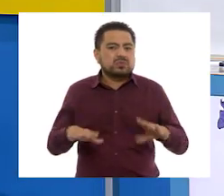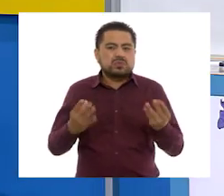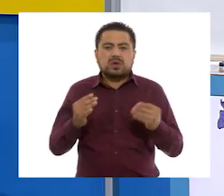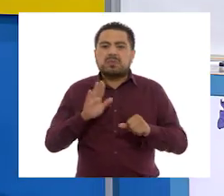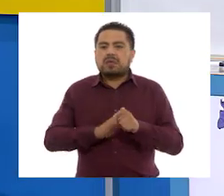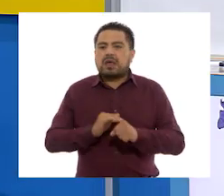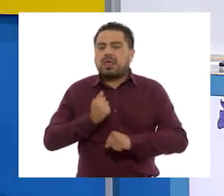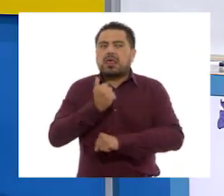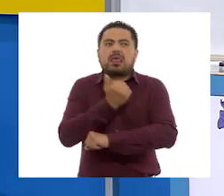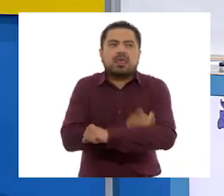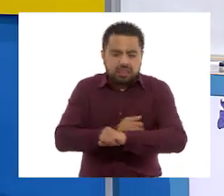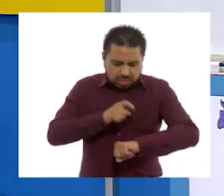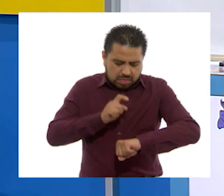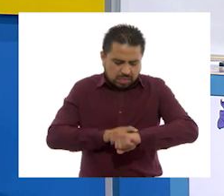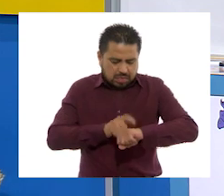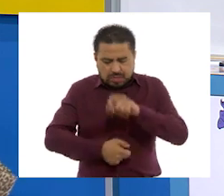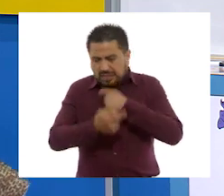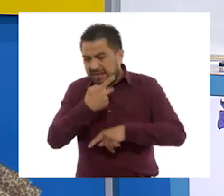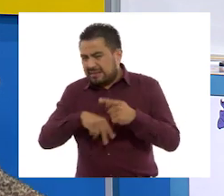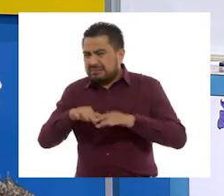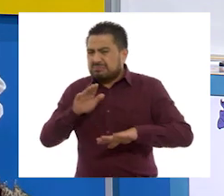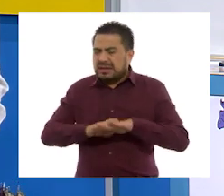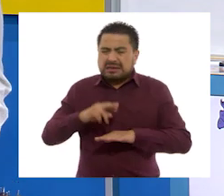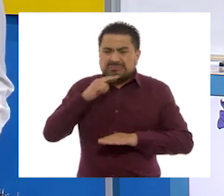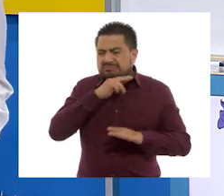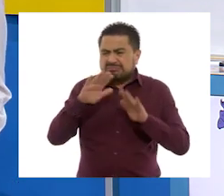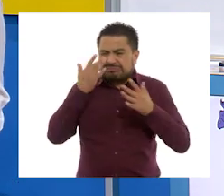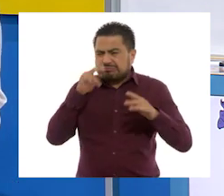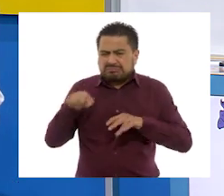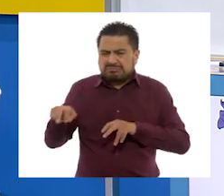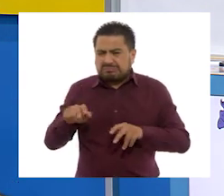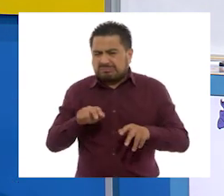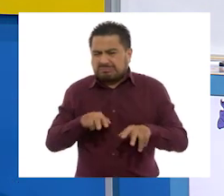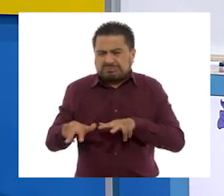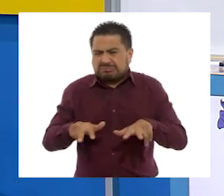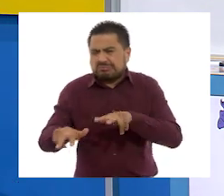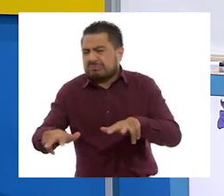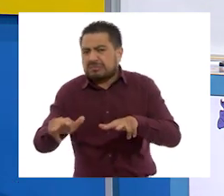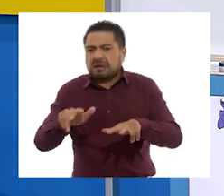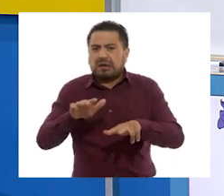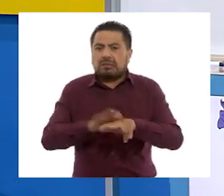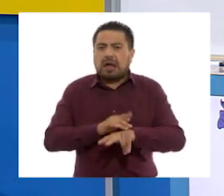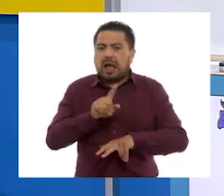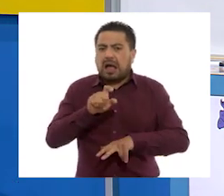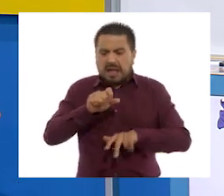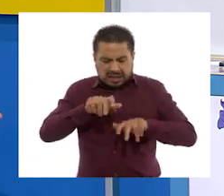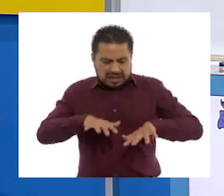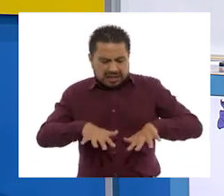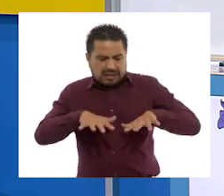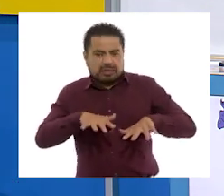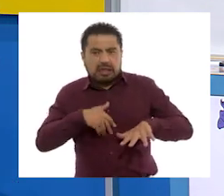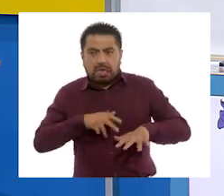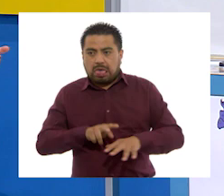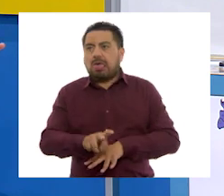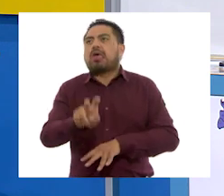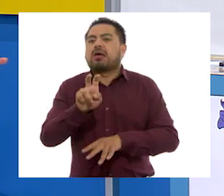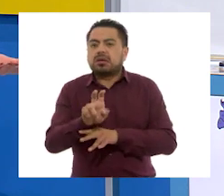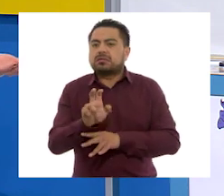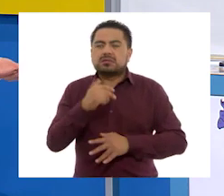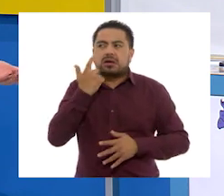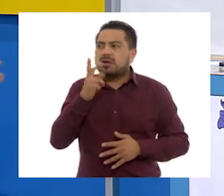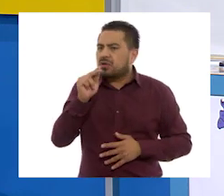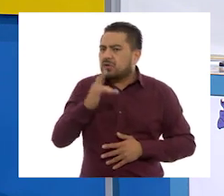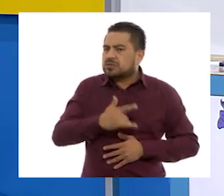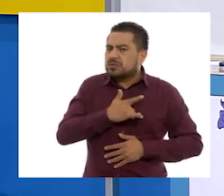llegar tardísimo. Y corrí lo más que pude y casi me caigo por el piso mojado. Pero pensaba que no quería que te